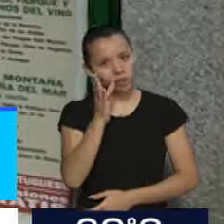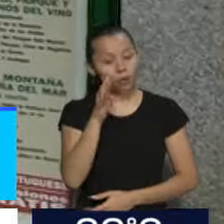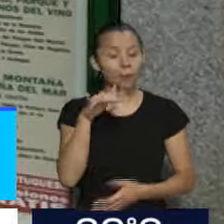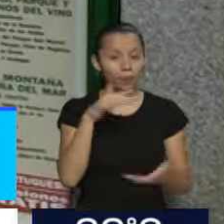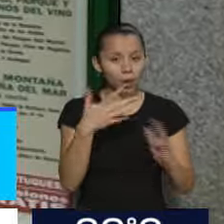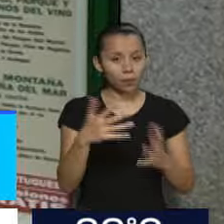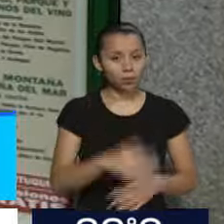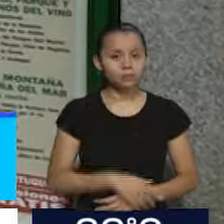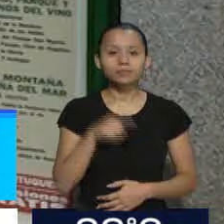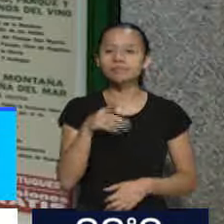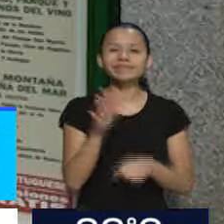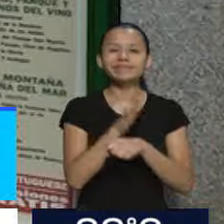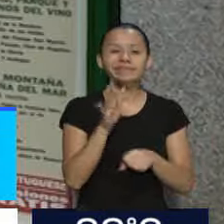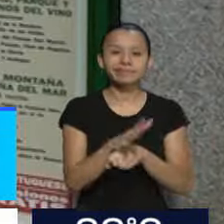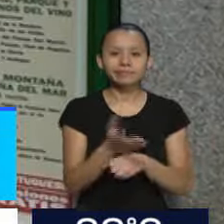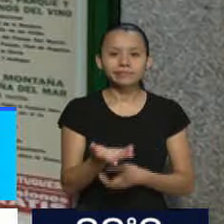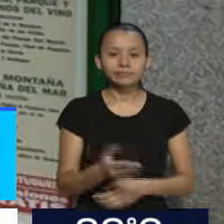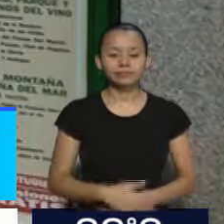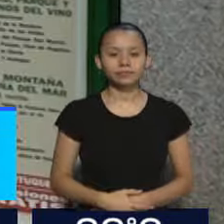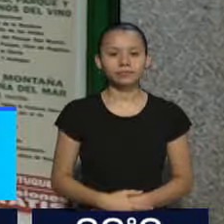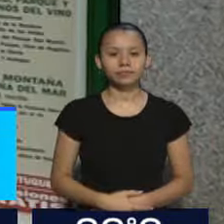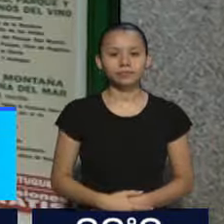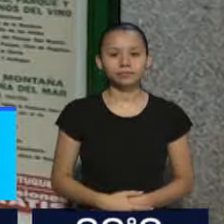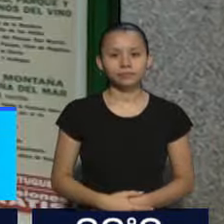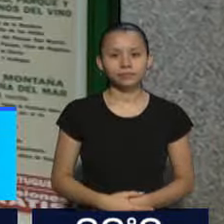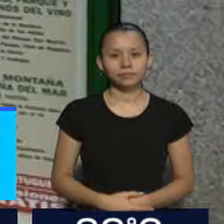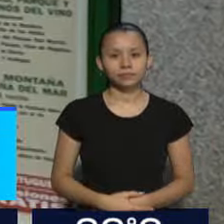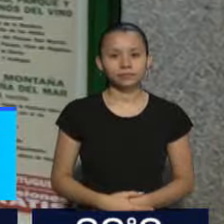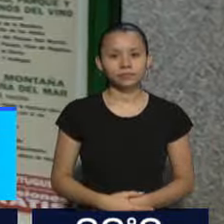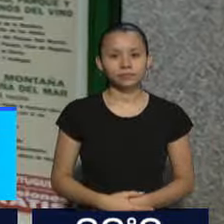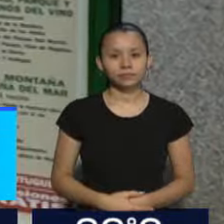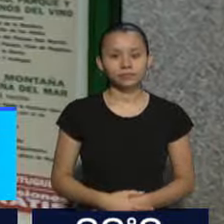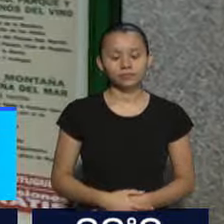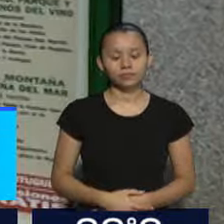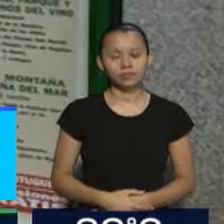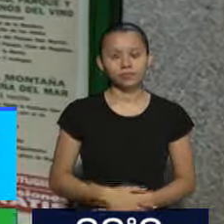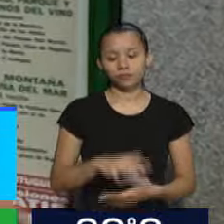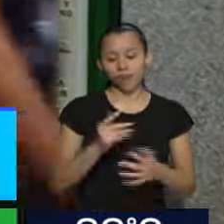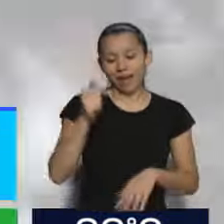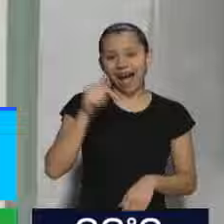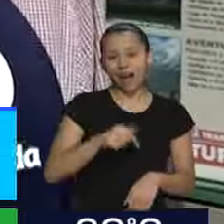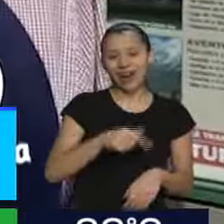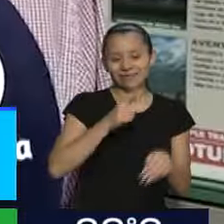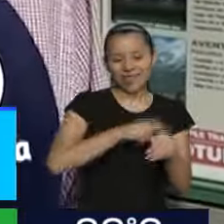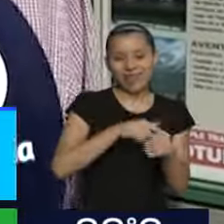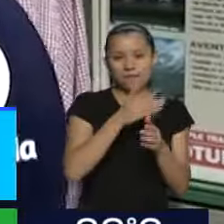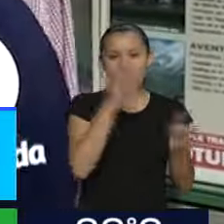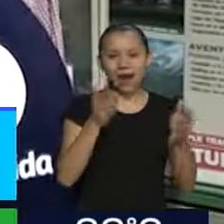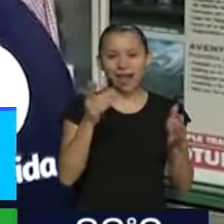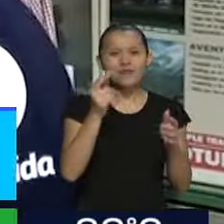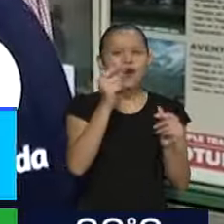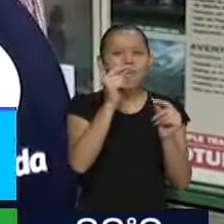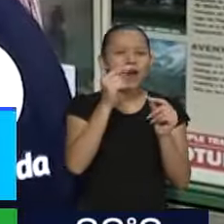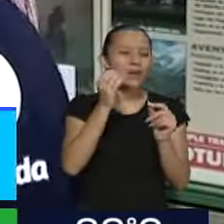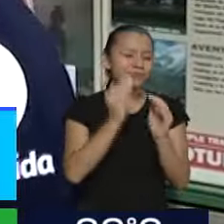cual evidentemente no es para nada en alta temporada un buen número. Entre el movimiento que